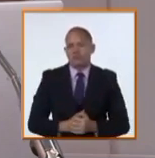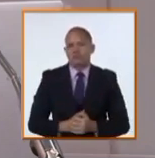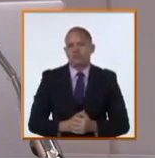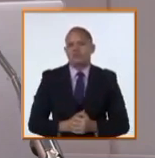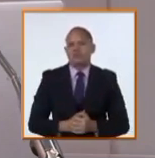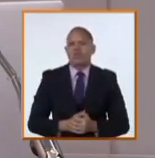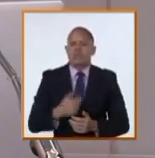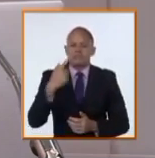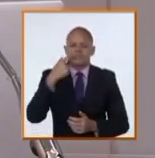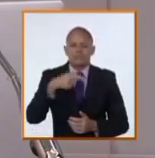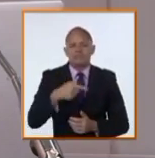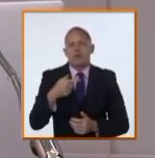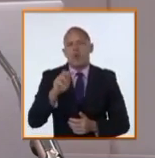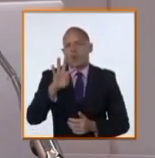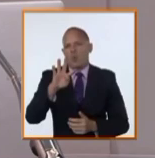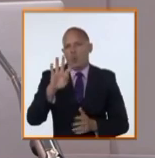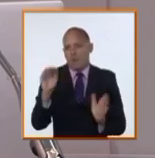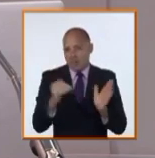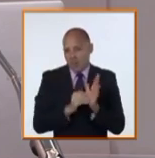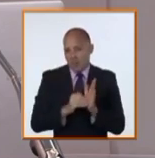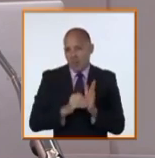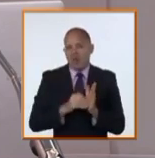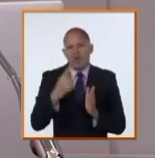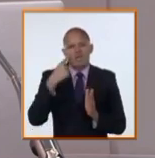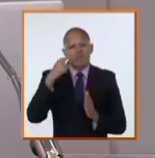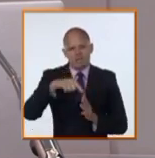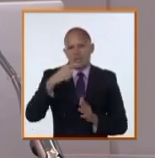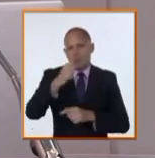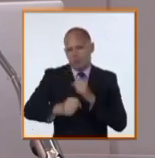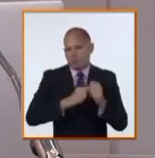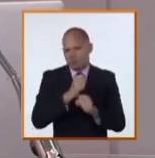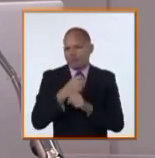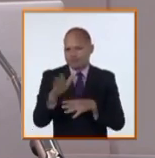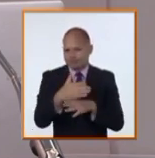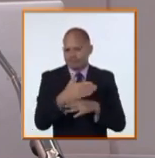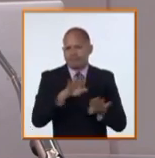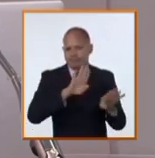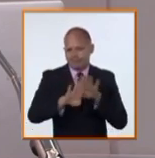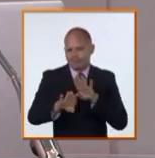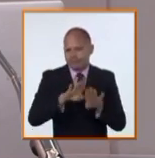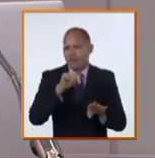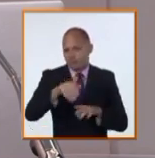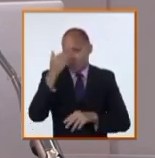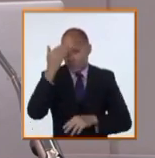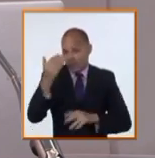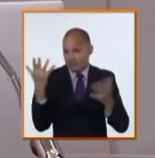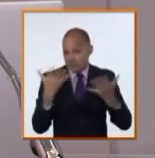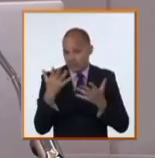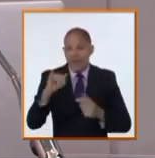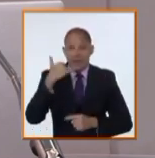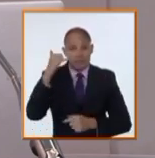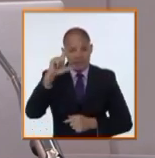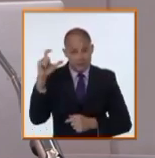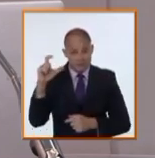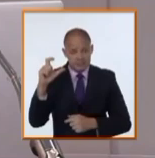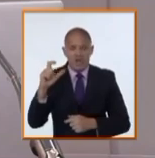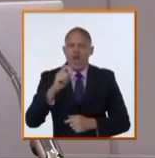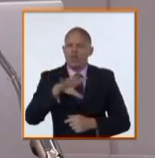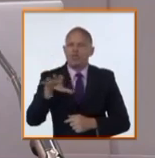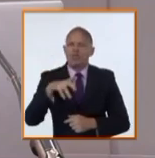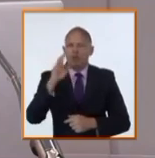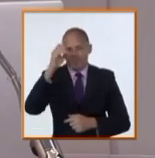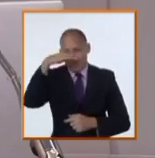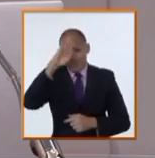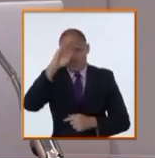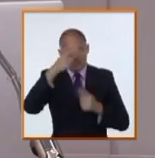tanto post IP como pose prs En aquellos lugares donde Texas ya ha llegado con la cuatro G que son en las cabeceras principales y los principales